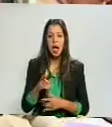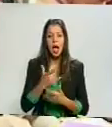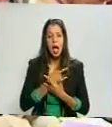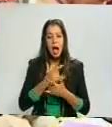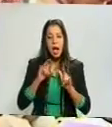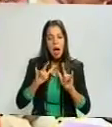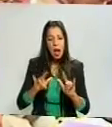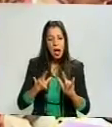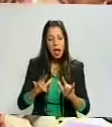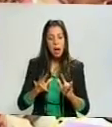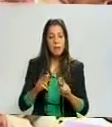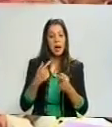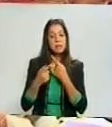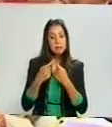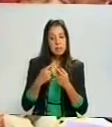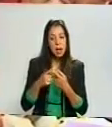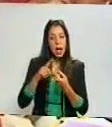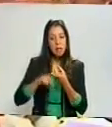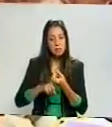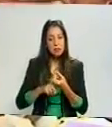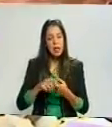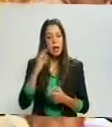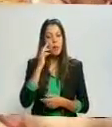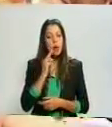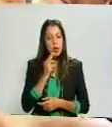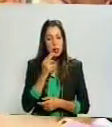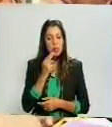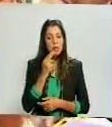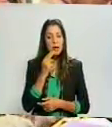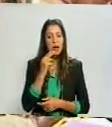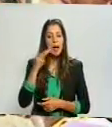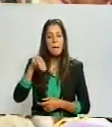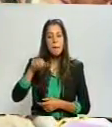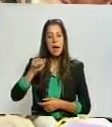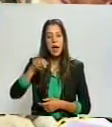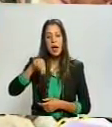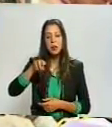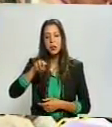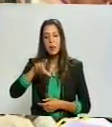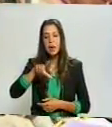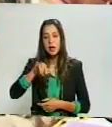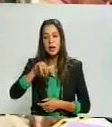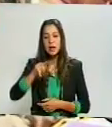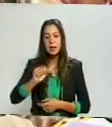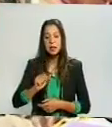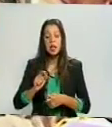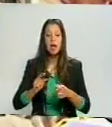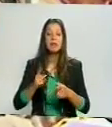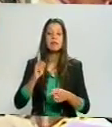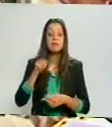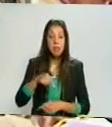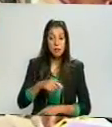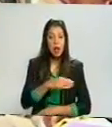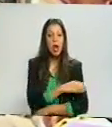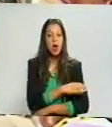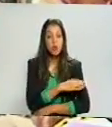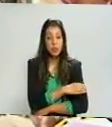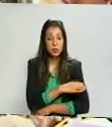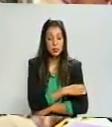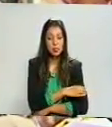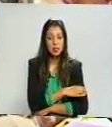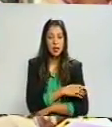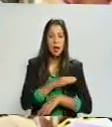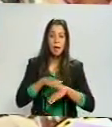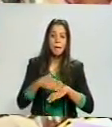a Manuelita como quienes le adversan, porque los enemigos de